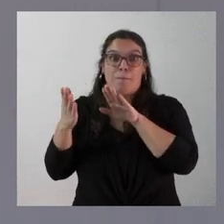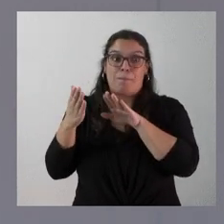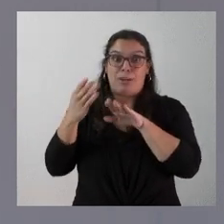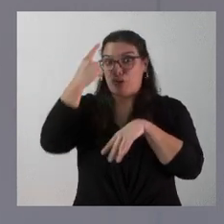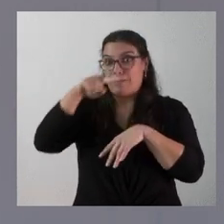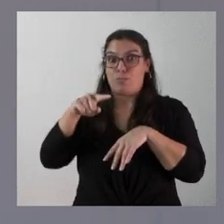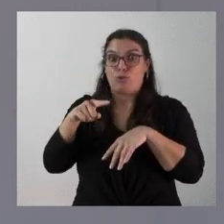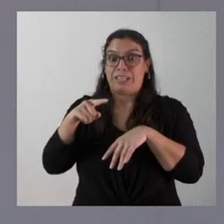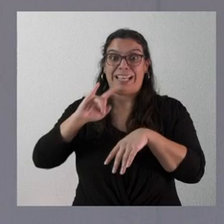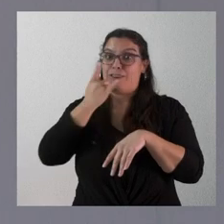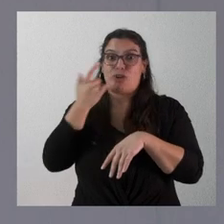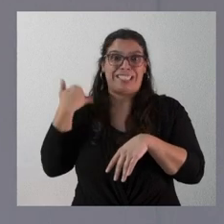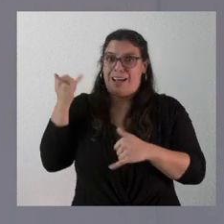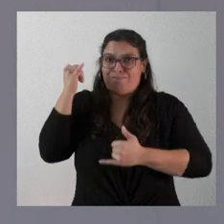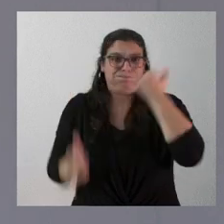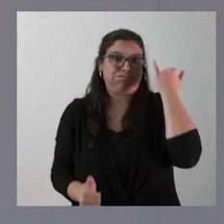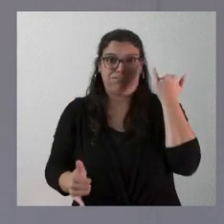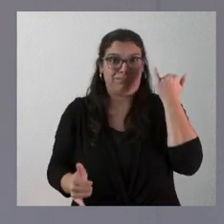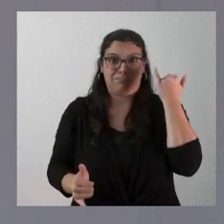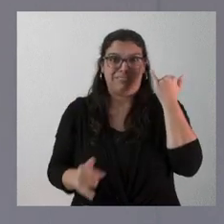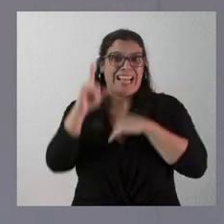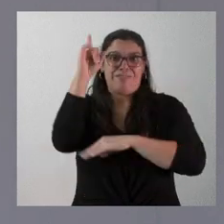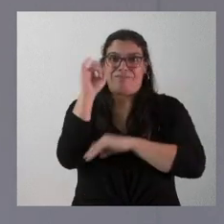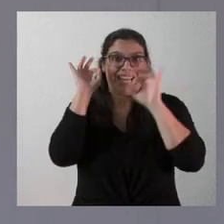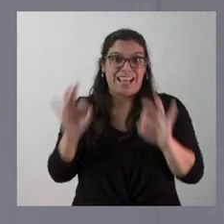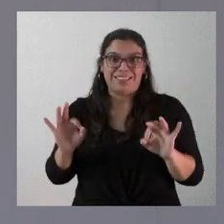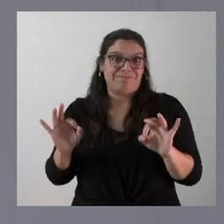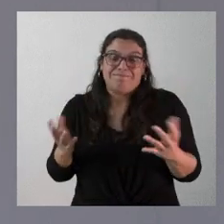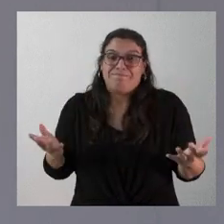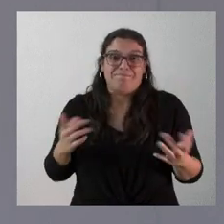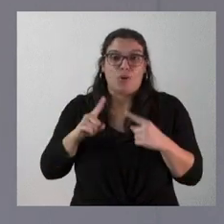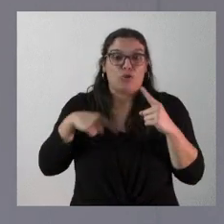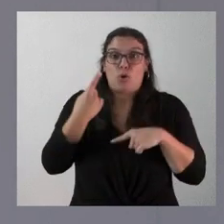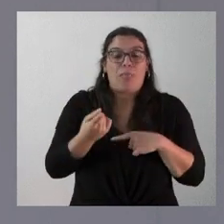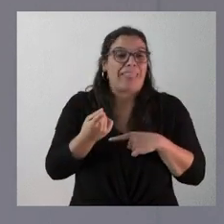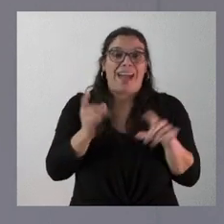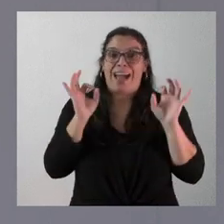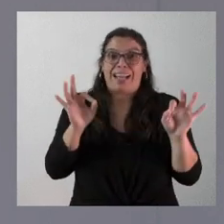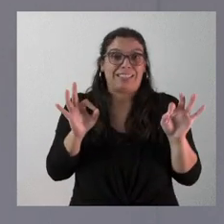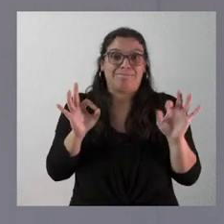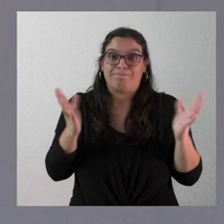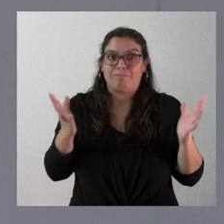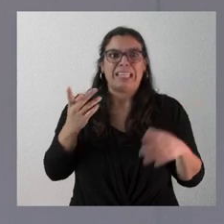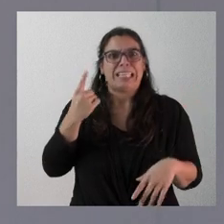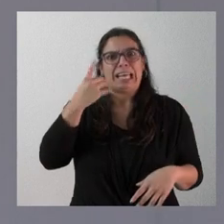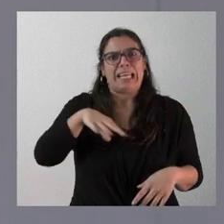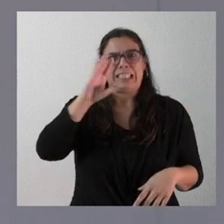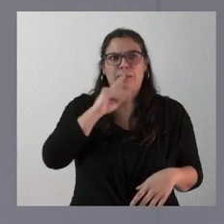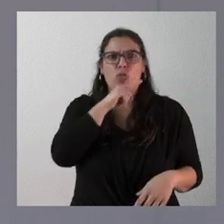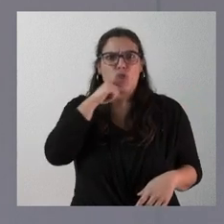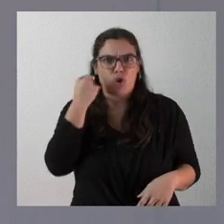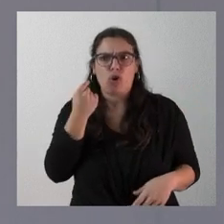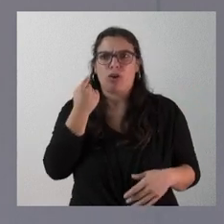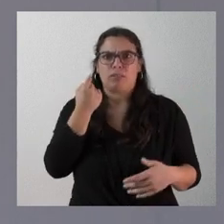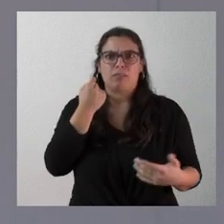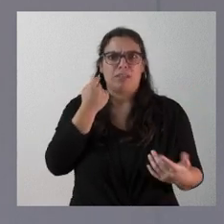conscientes que el error se ha cometido y que sus consecuencias ya son irreversibles y que entendemos el dolor de muchas familias y de muchos padres